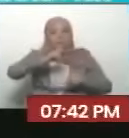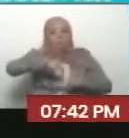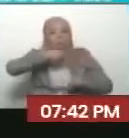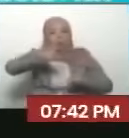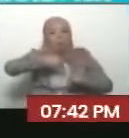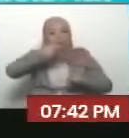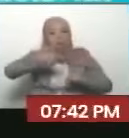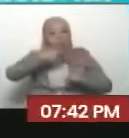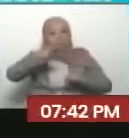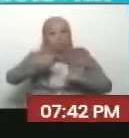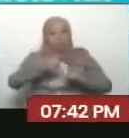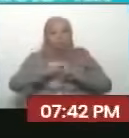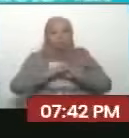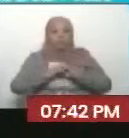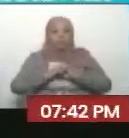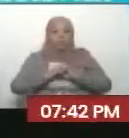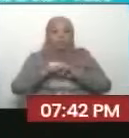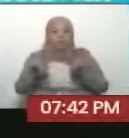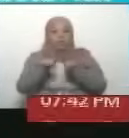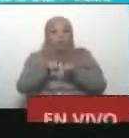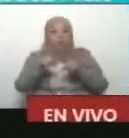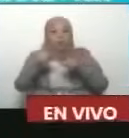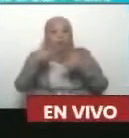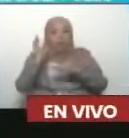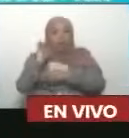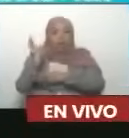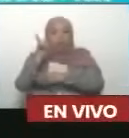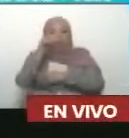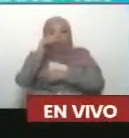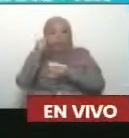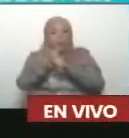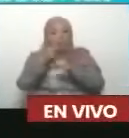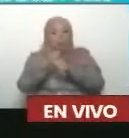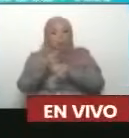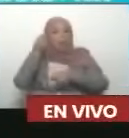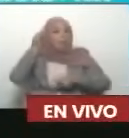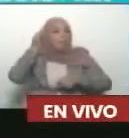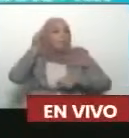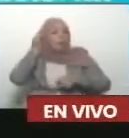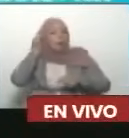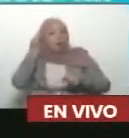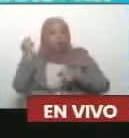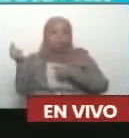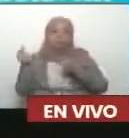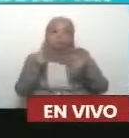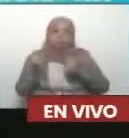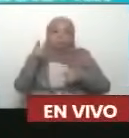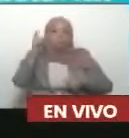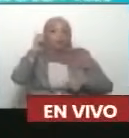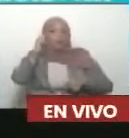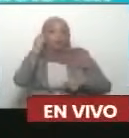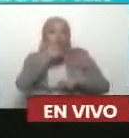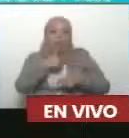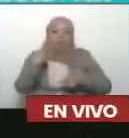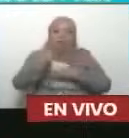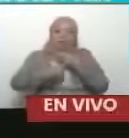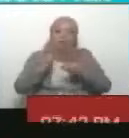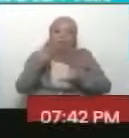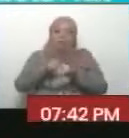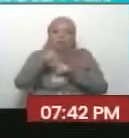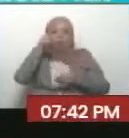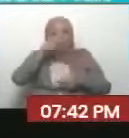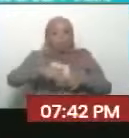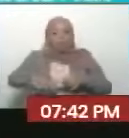políticos. Ir al encuentro del hombre de a pie, de la mujer de a pie, de la gente que quiere hacer algo por el